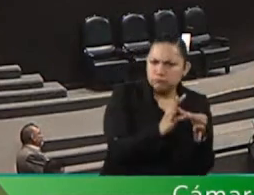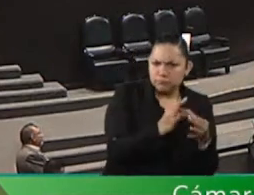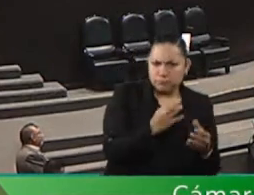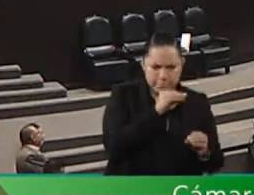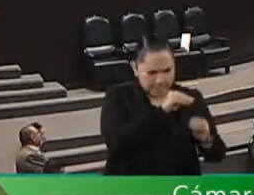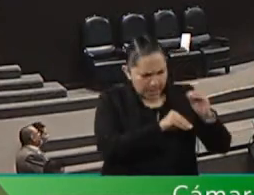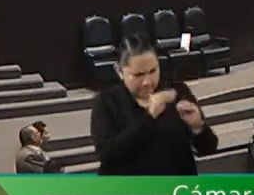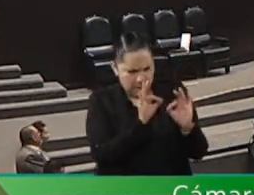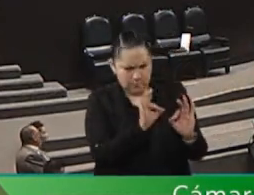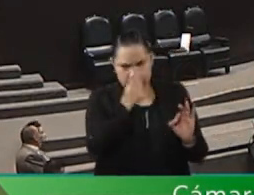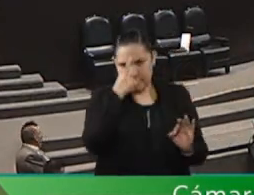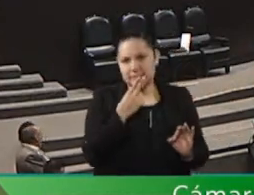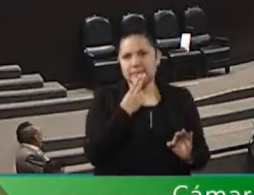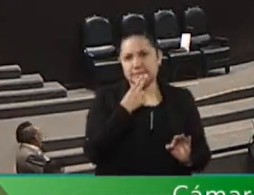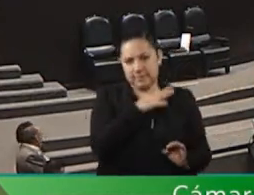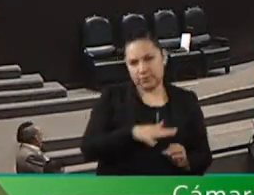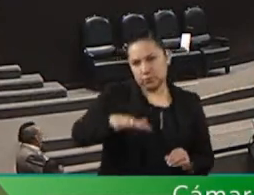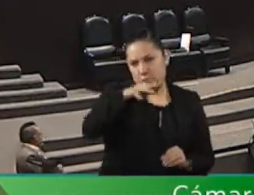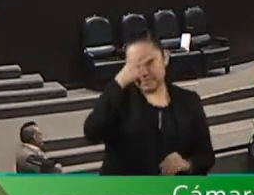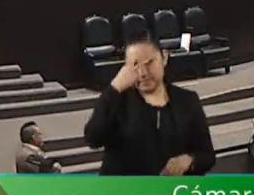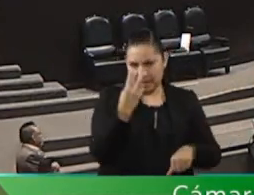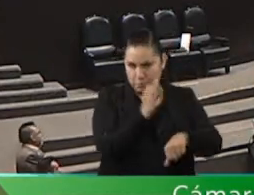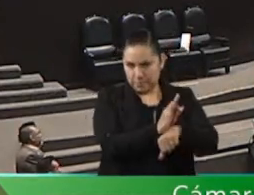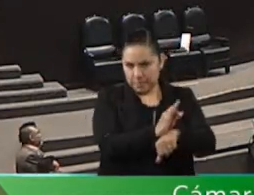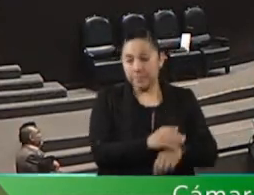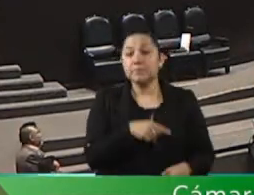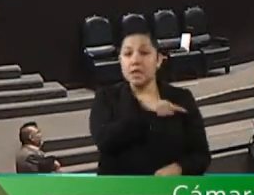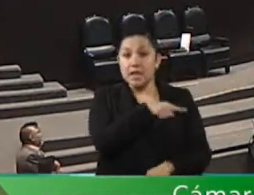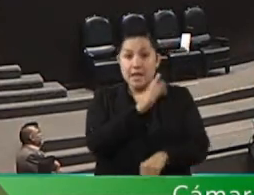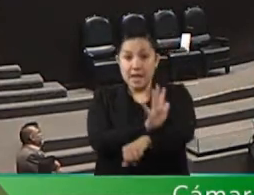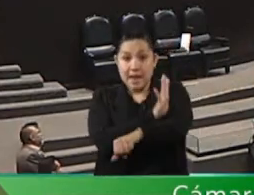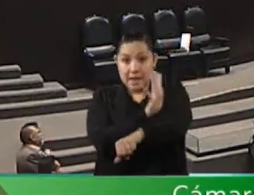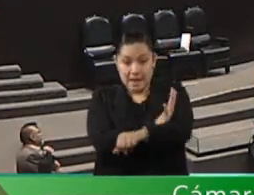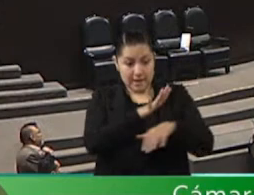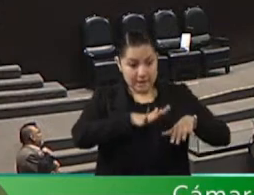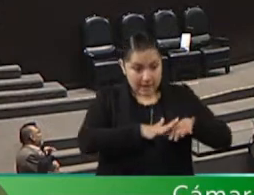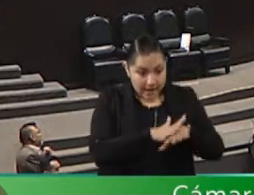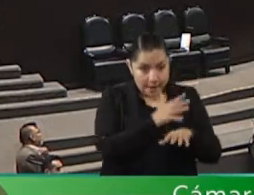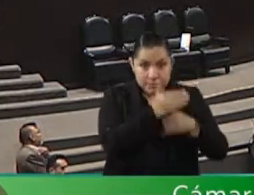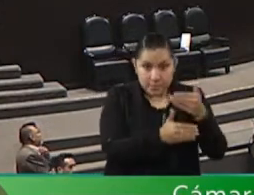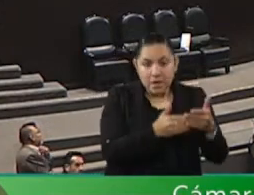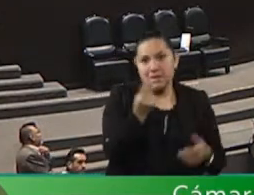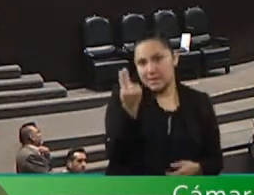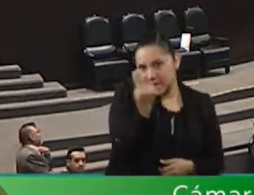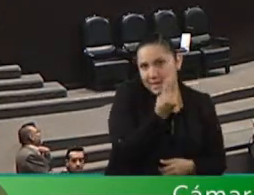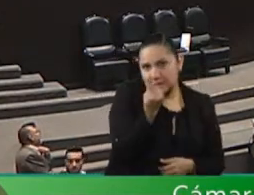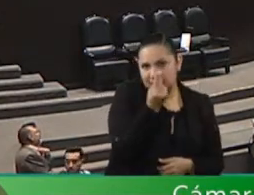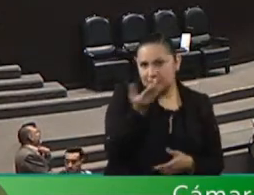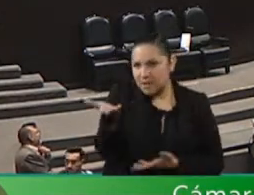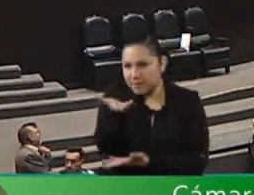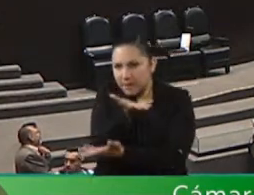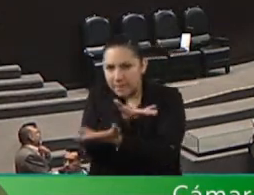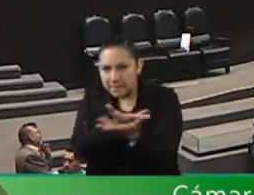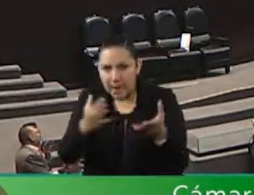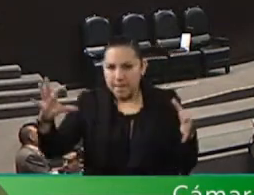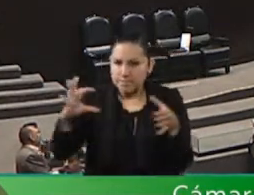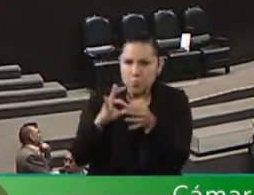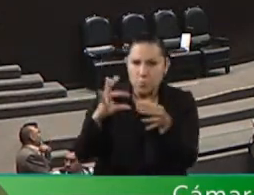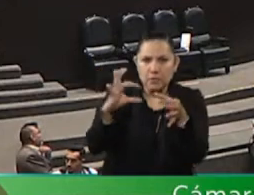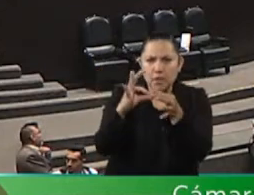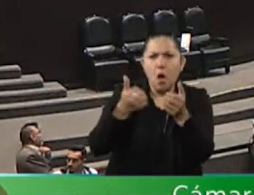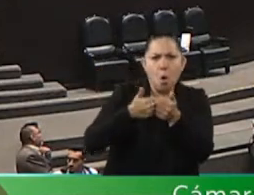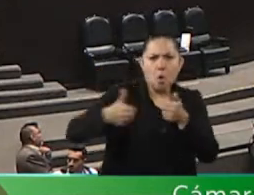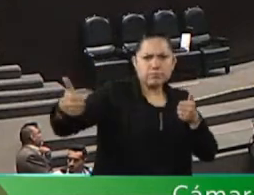energética debe tender puentes en lugar de romperlos. Y también les hacemos un llamado para retomar